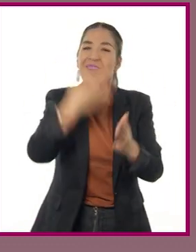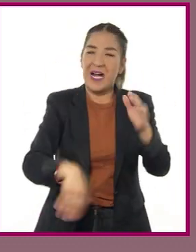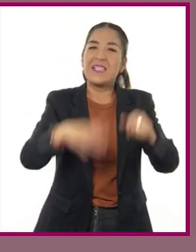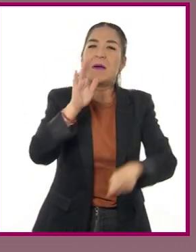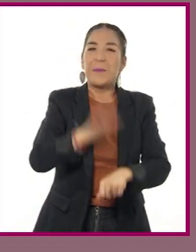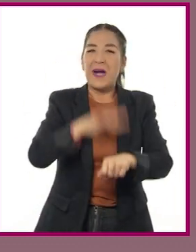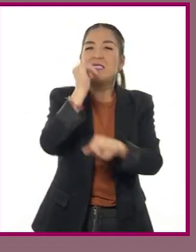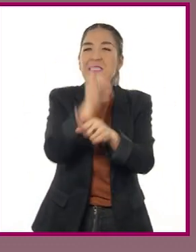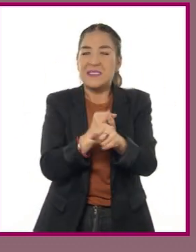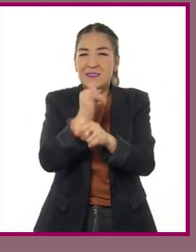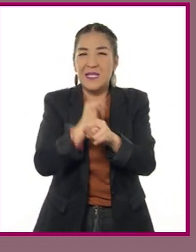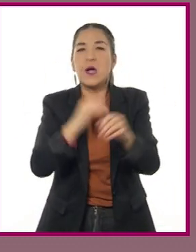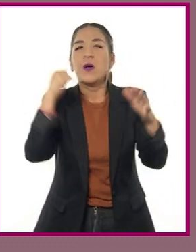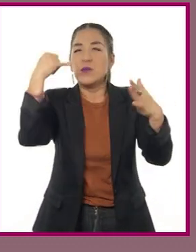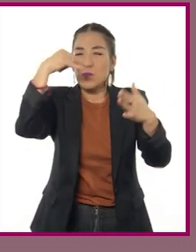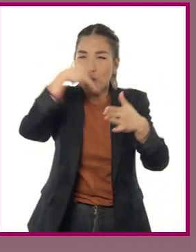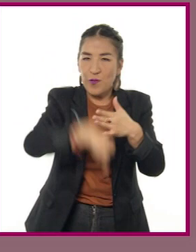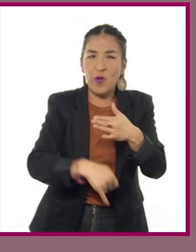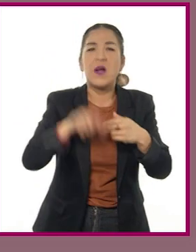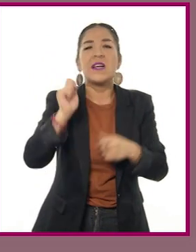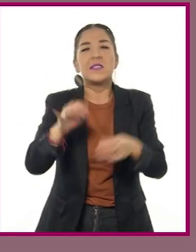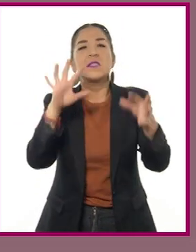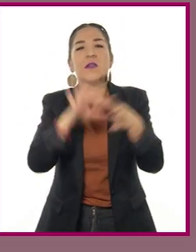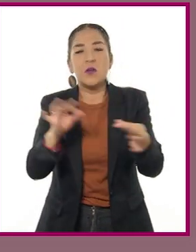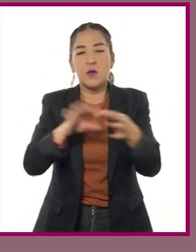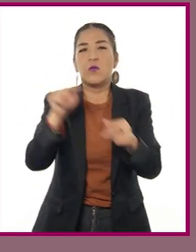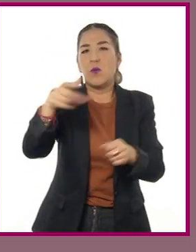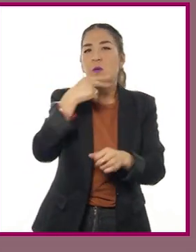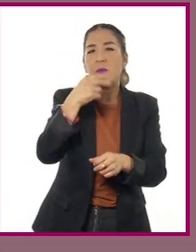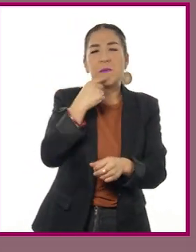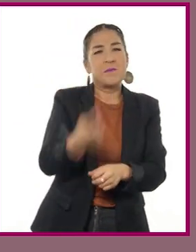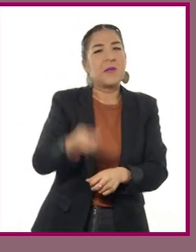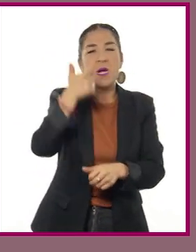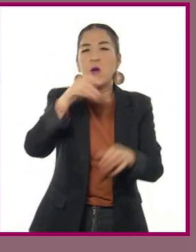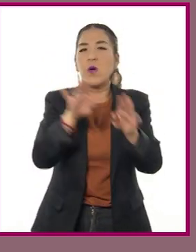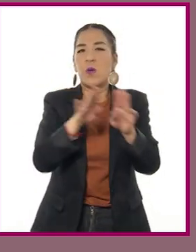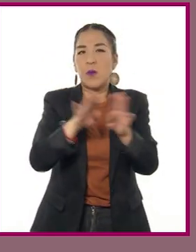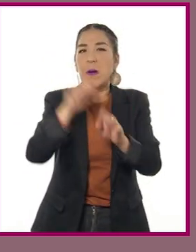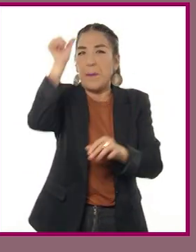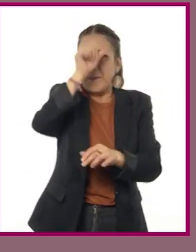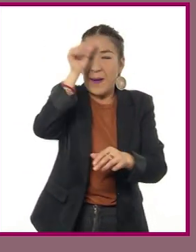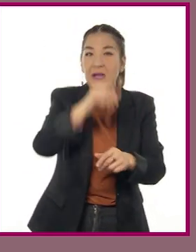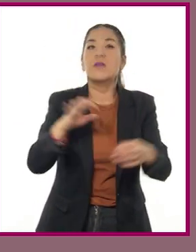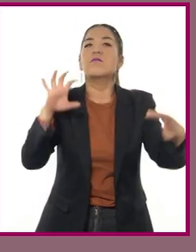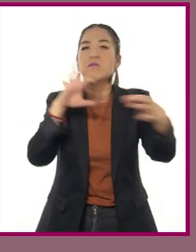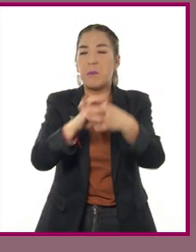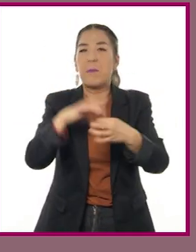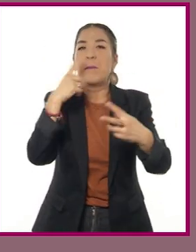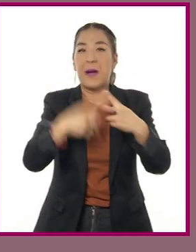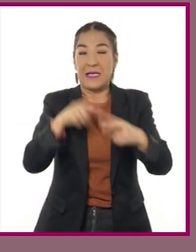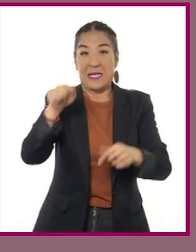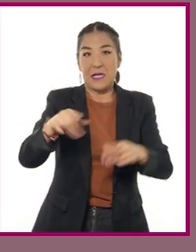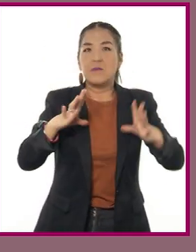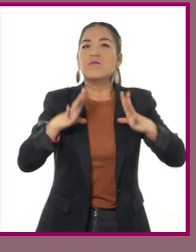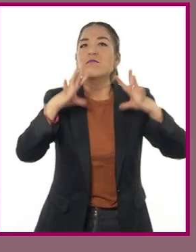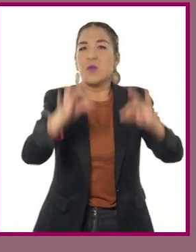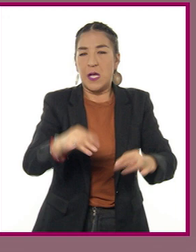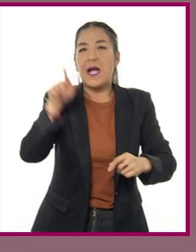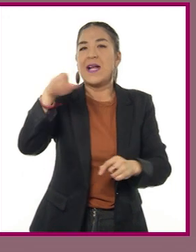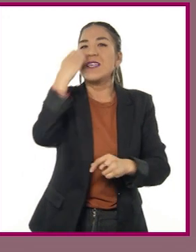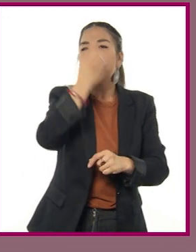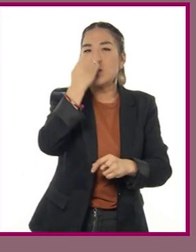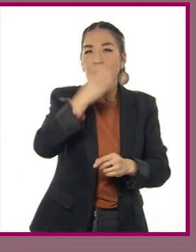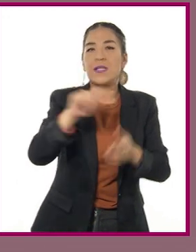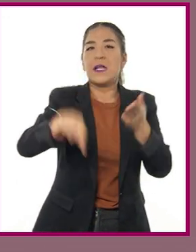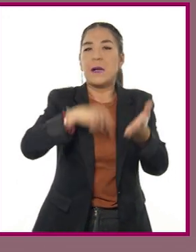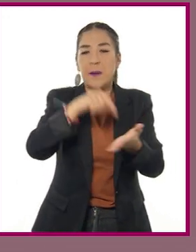el primer catedrático de la Real y Pontificia Universidad de México de Astronomía y Matemáticas. De hecho, él es quien funda esa cátedra para